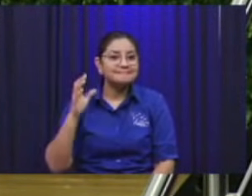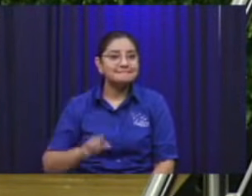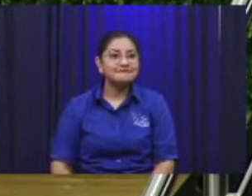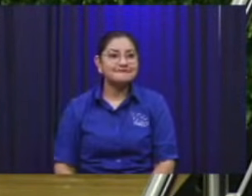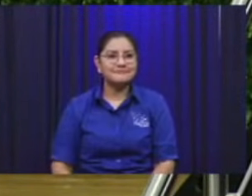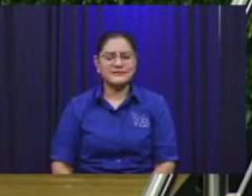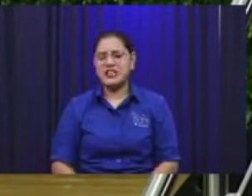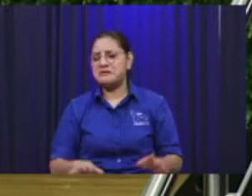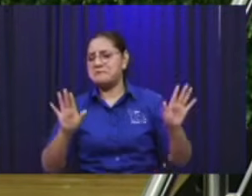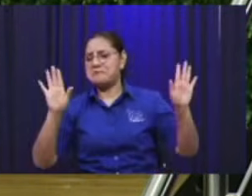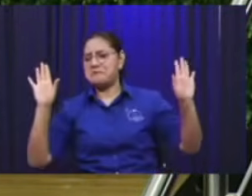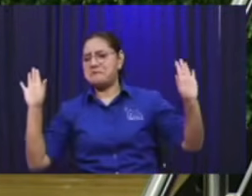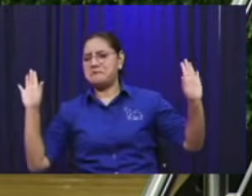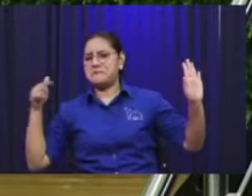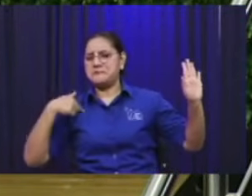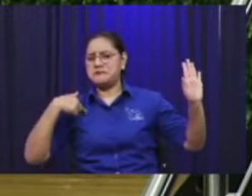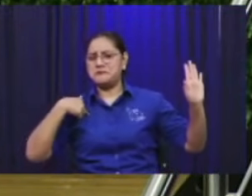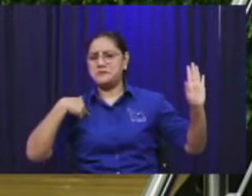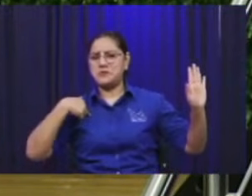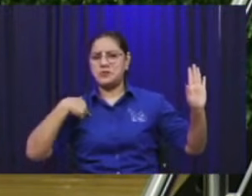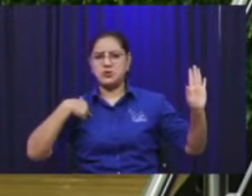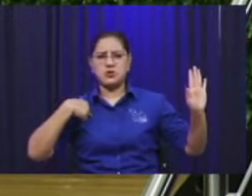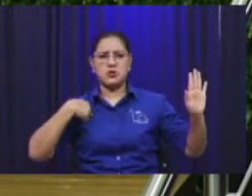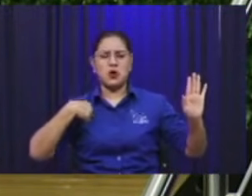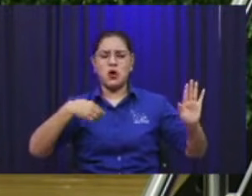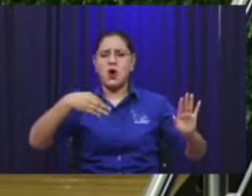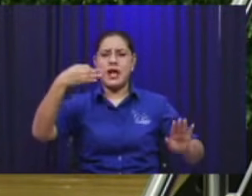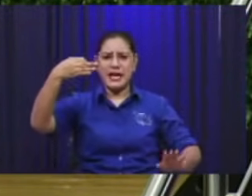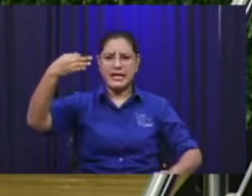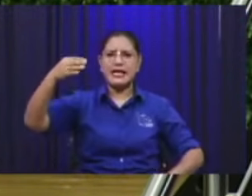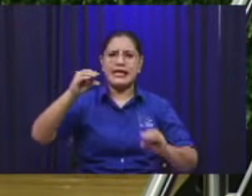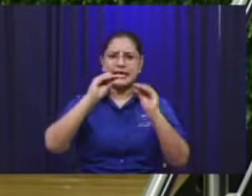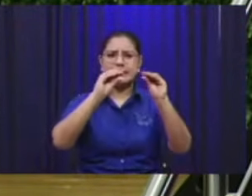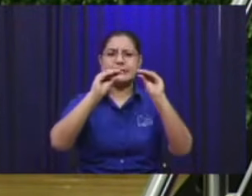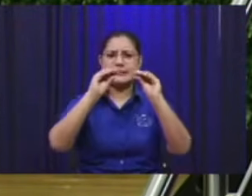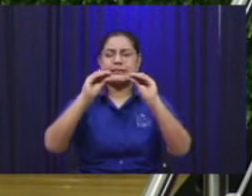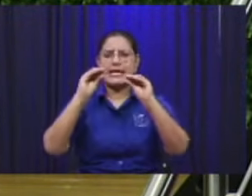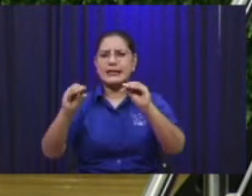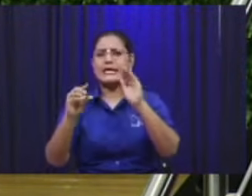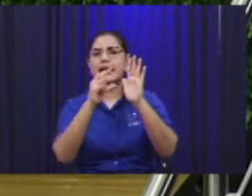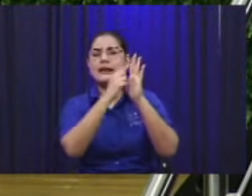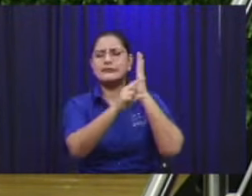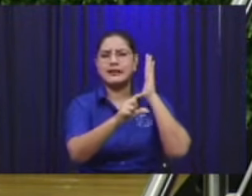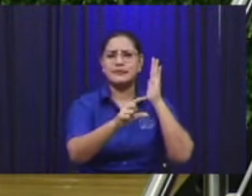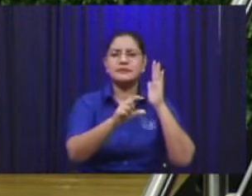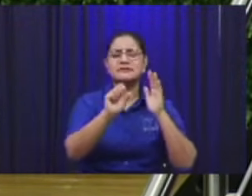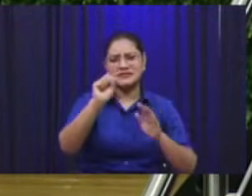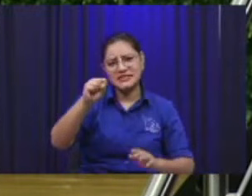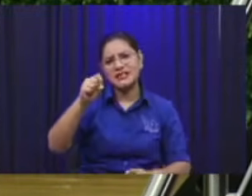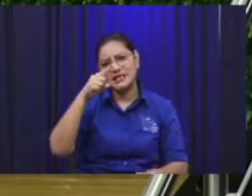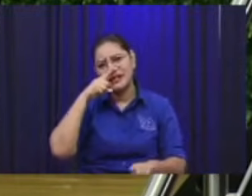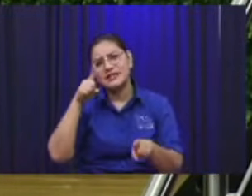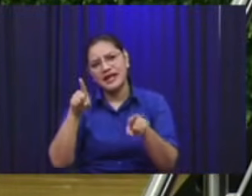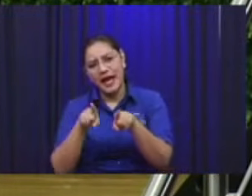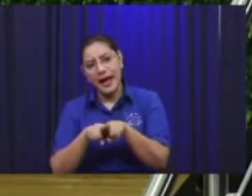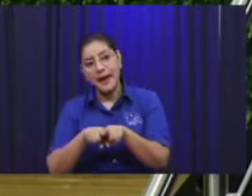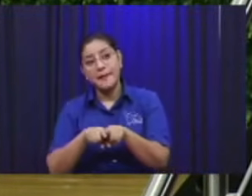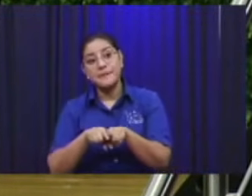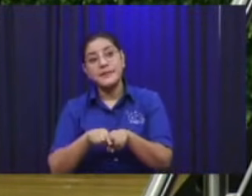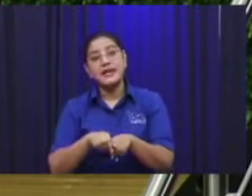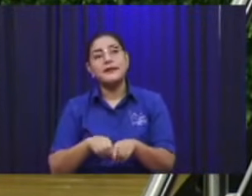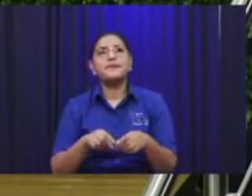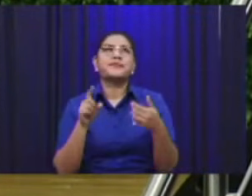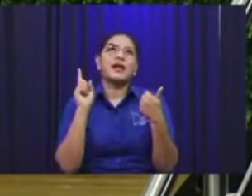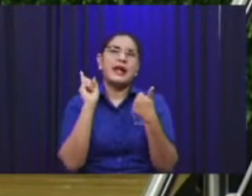la gente ya no yo voy a enseñar en la eminencia no yo también yo aquí ya